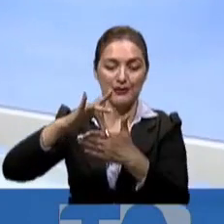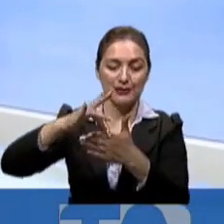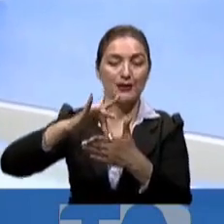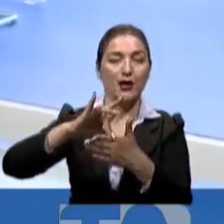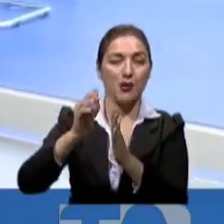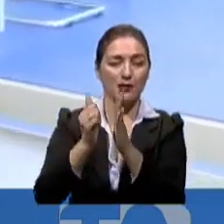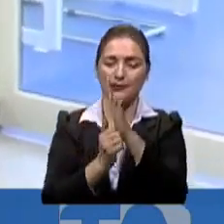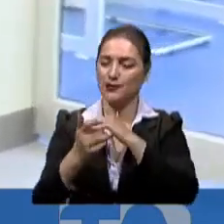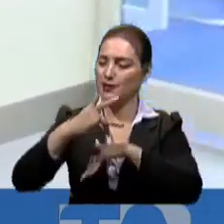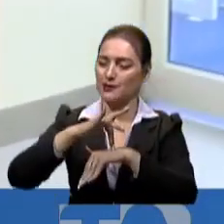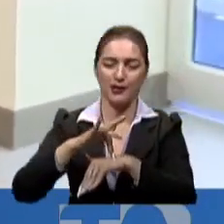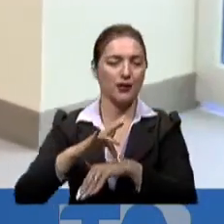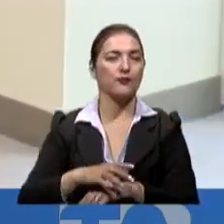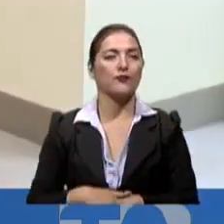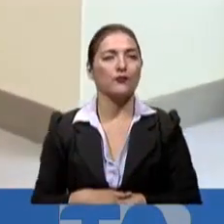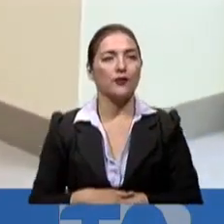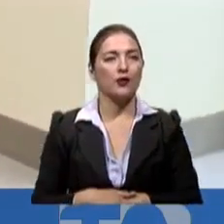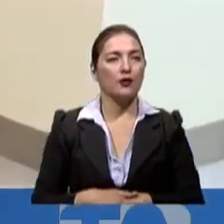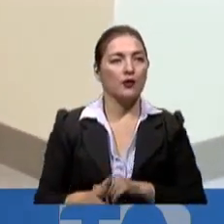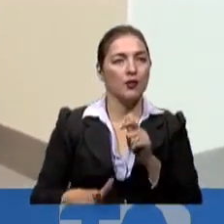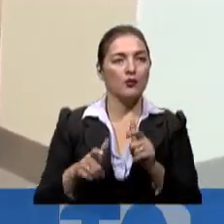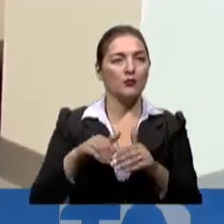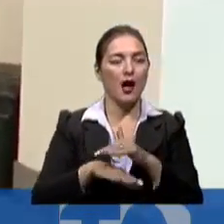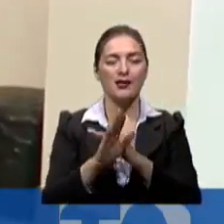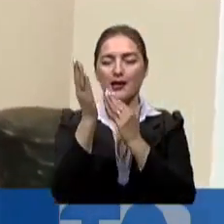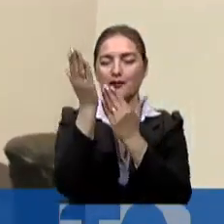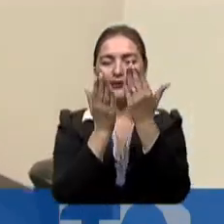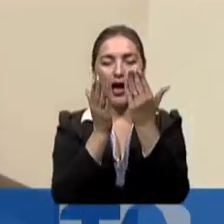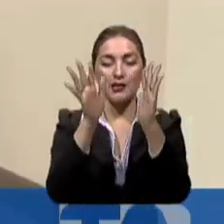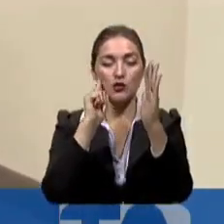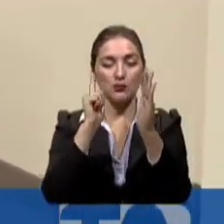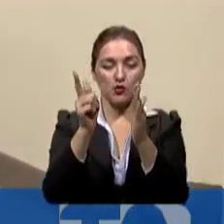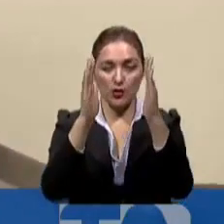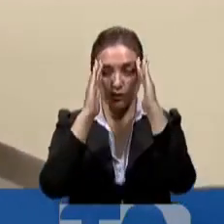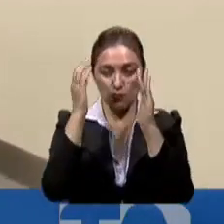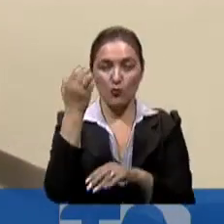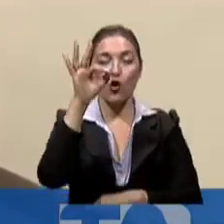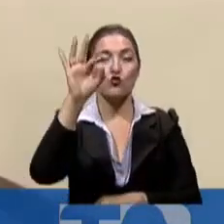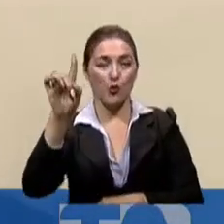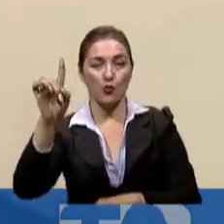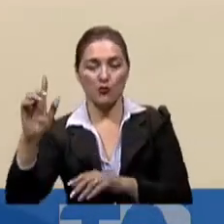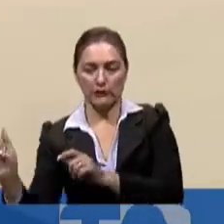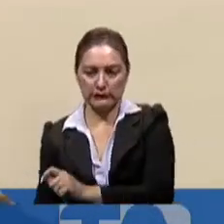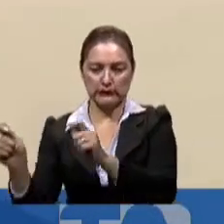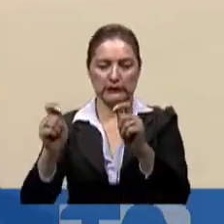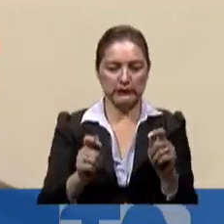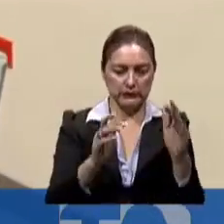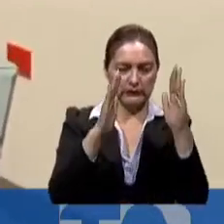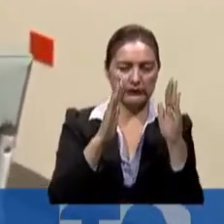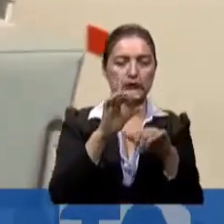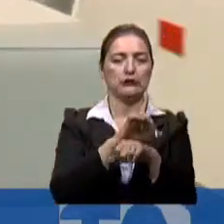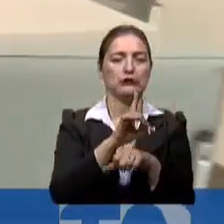pueden ser agendados tamb Muchos pacientes que han sido atendidos en el ecu 911 son derivados acá la unidad y